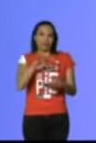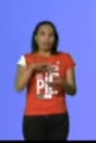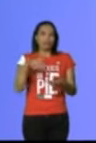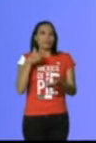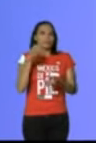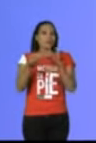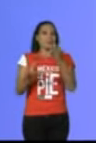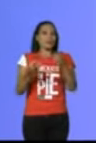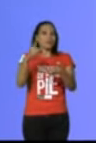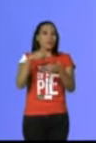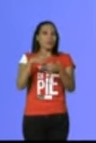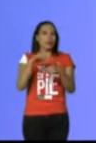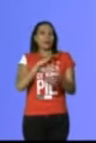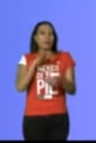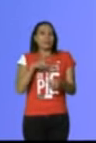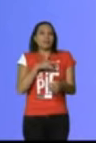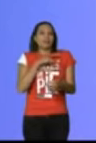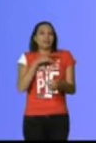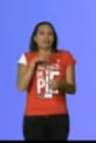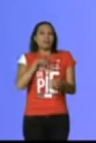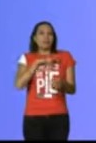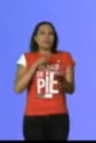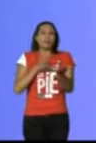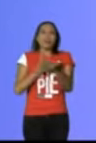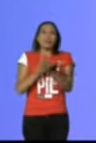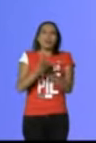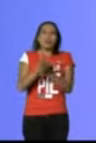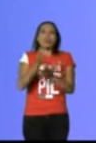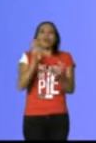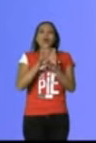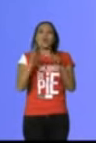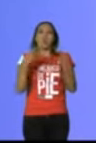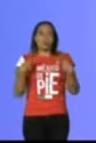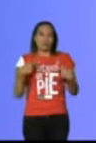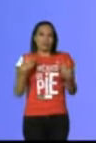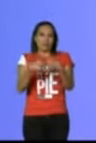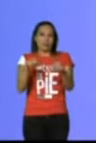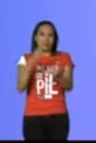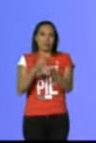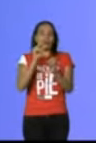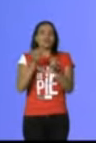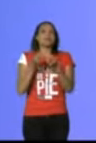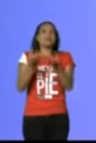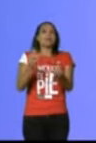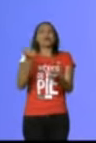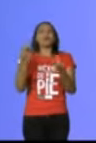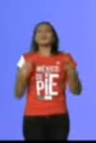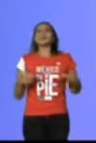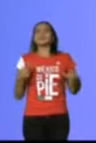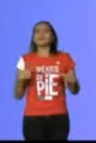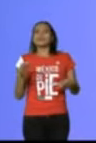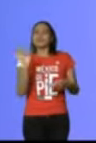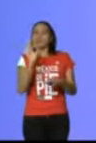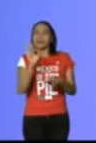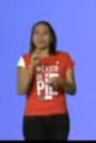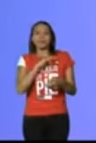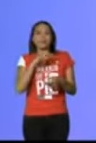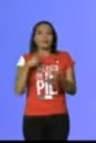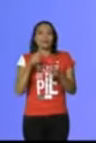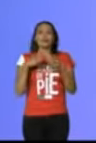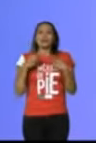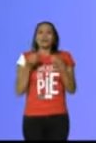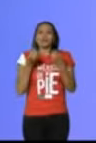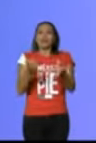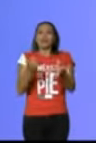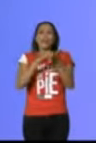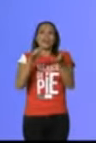donar, estamos tomando las riendas de nuestro destino como sociedad y no dejándolas en manos de alguien más. Estamos dando ejemplo a